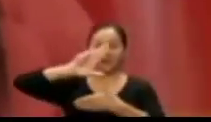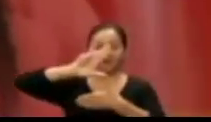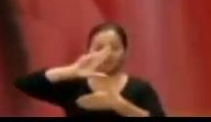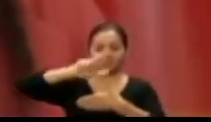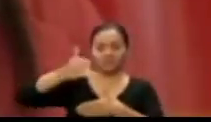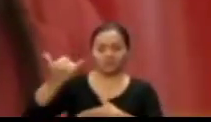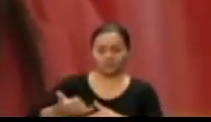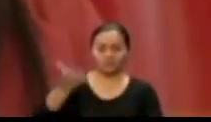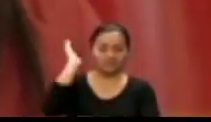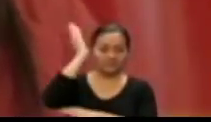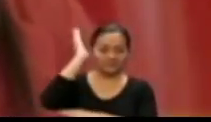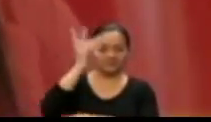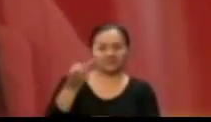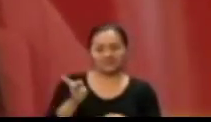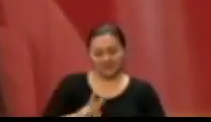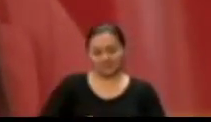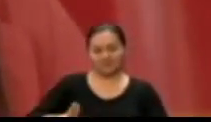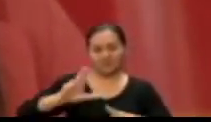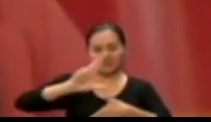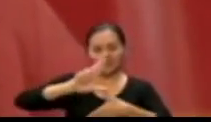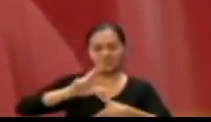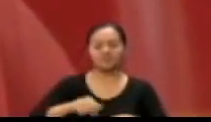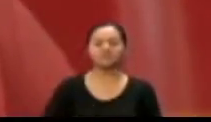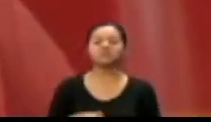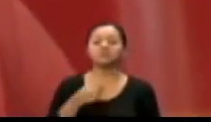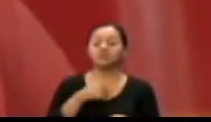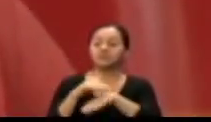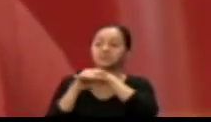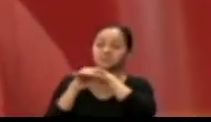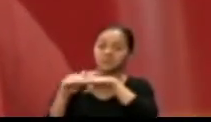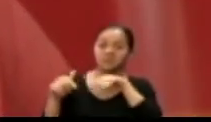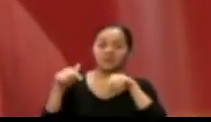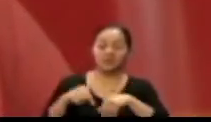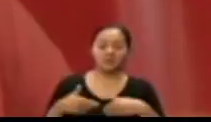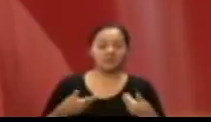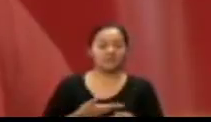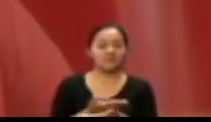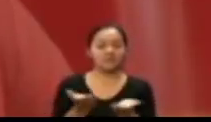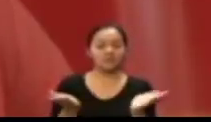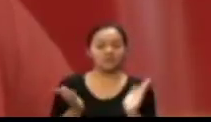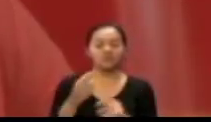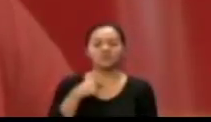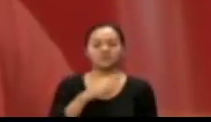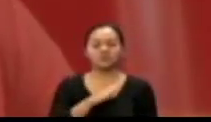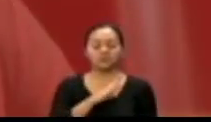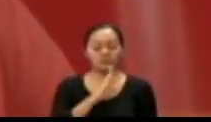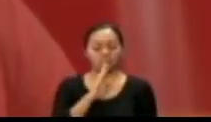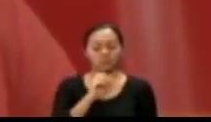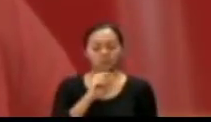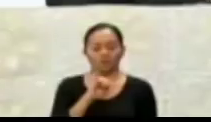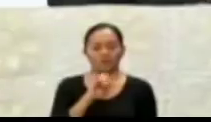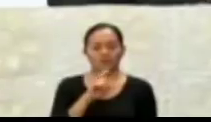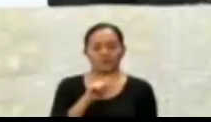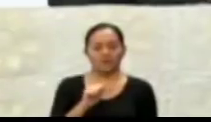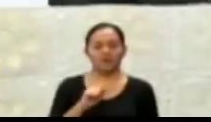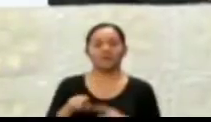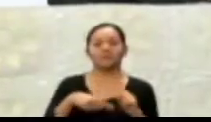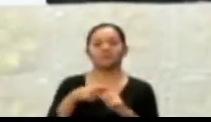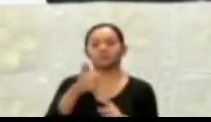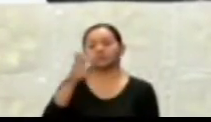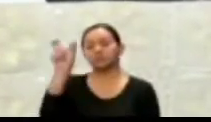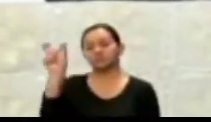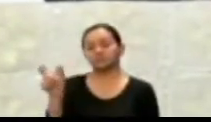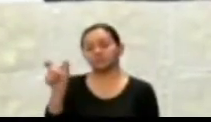latinoamericano progresista, el LAB 2015. Y como invitados acá en este panel también tenemos a Óscar Bonilla y a Alessandro Di Battista.